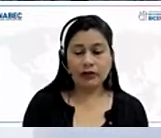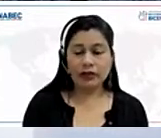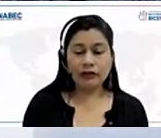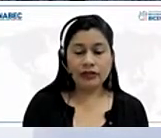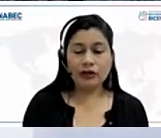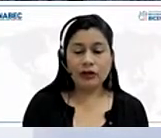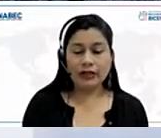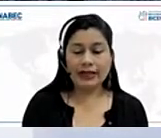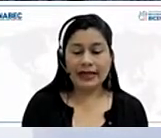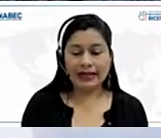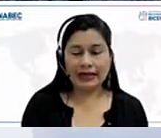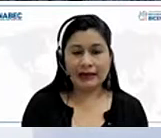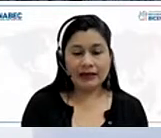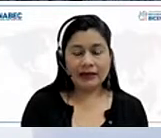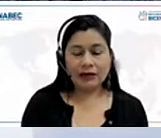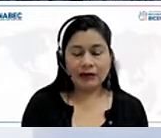bueno, ya nos indicó